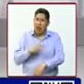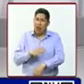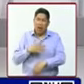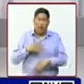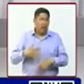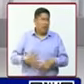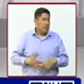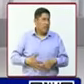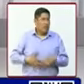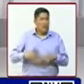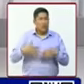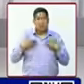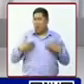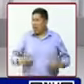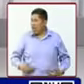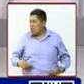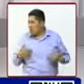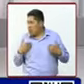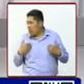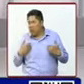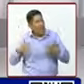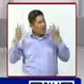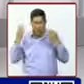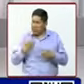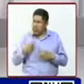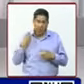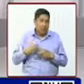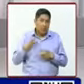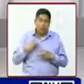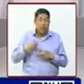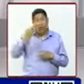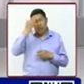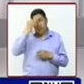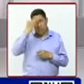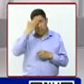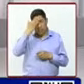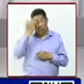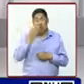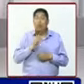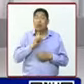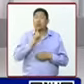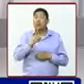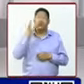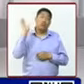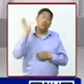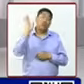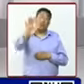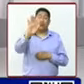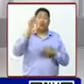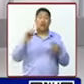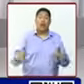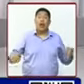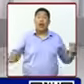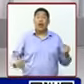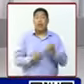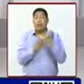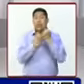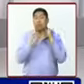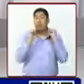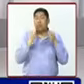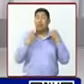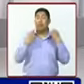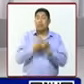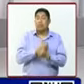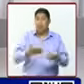atraviesa. Entonces, es una situación muy difícil, pero estamos seguros que con la ayuda de usted vamos a poder brindarle todo lo que él necesita.